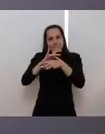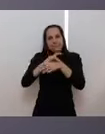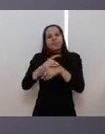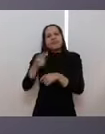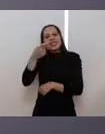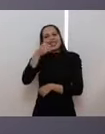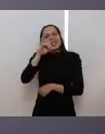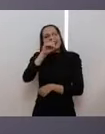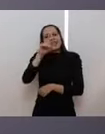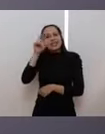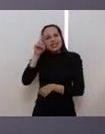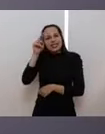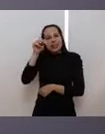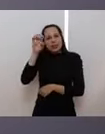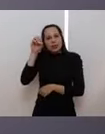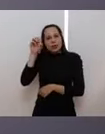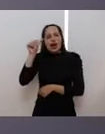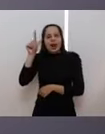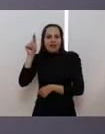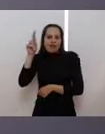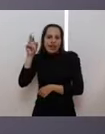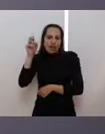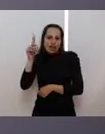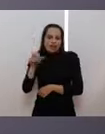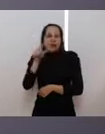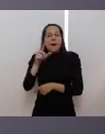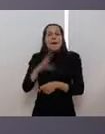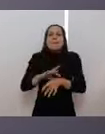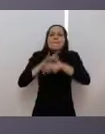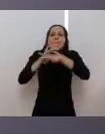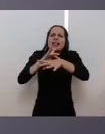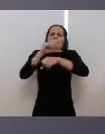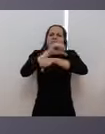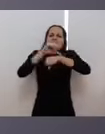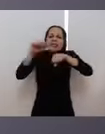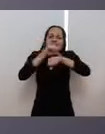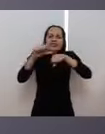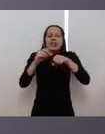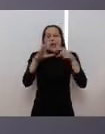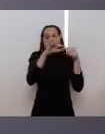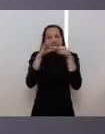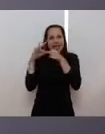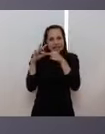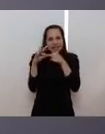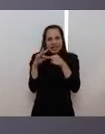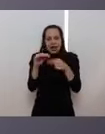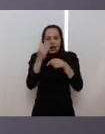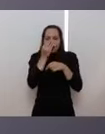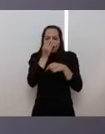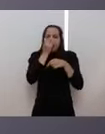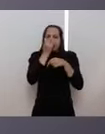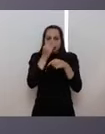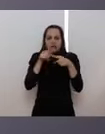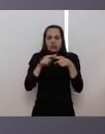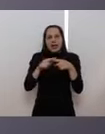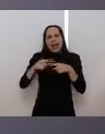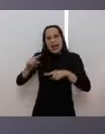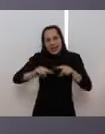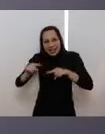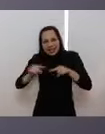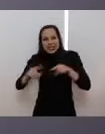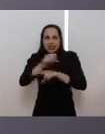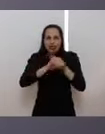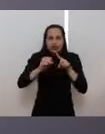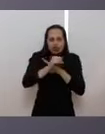alfredo vega torres él es médico cirujano especialista en anestesiología gerencia social y administración hospitalaria